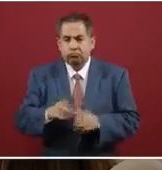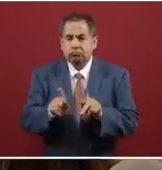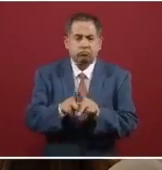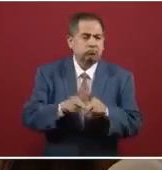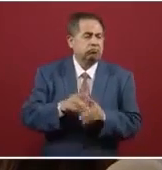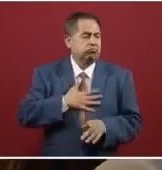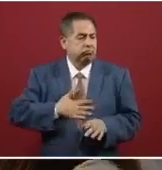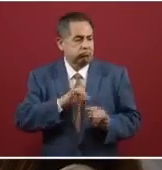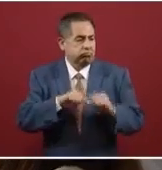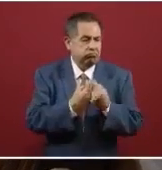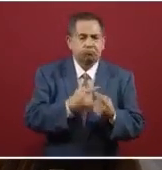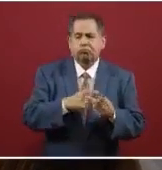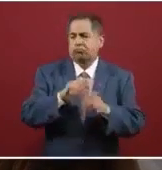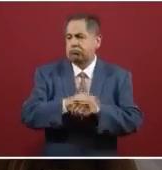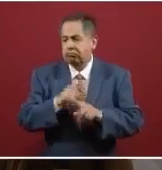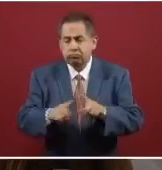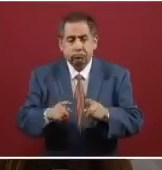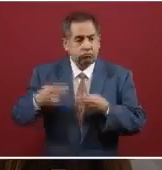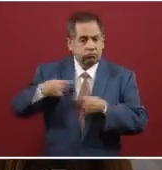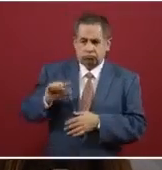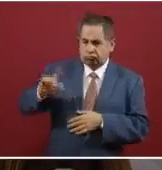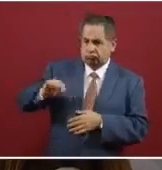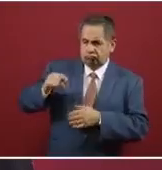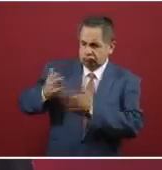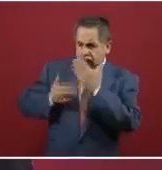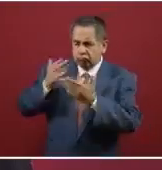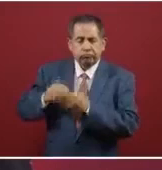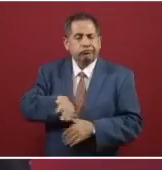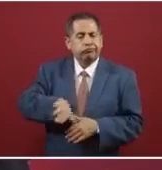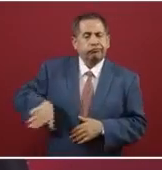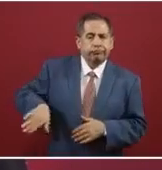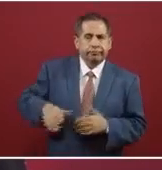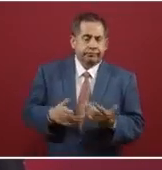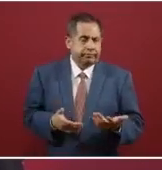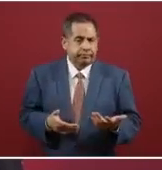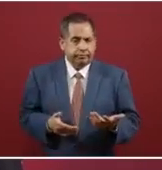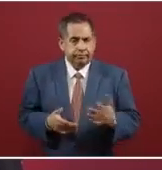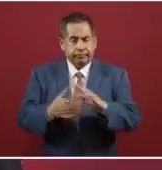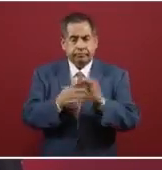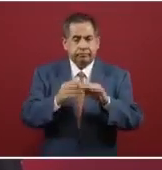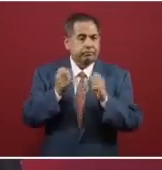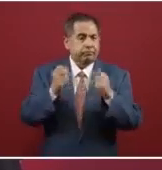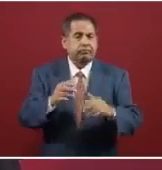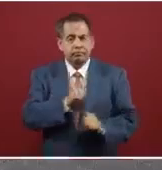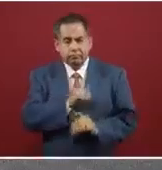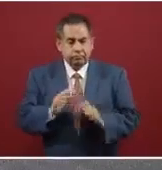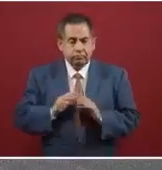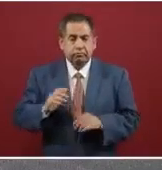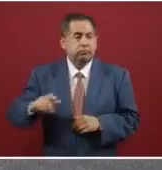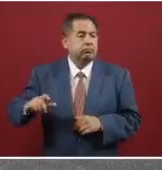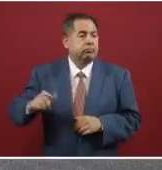amantes, amigos, dejando fuera a personal con carrera judicial. Hay más militares, funcionarios y hasta